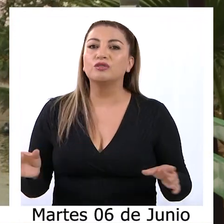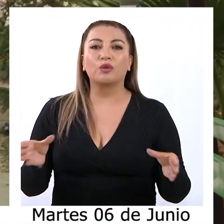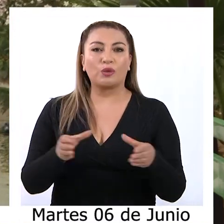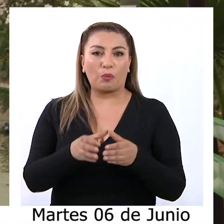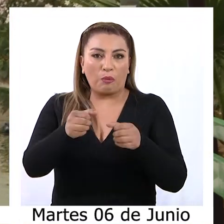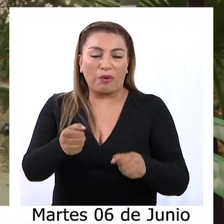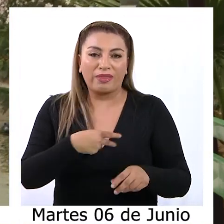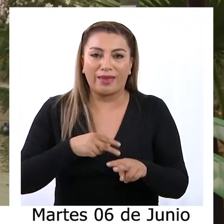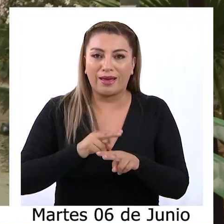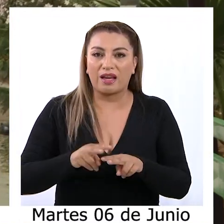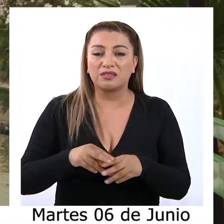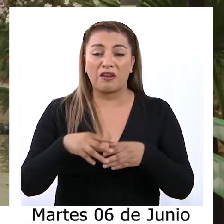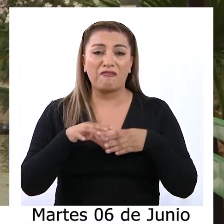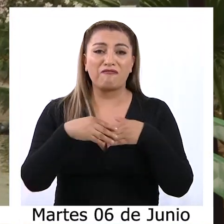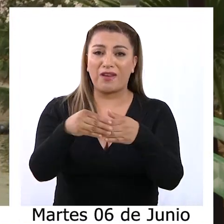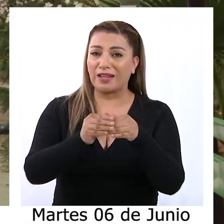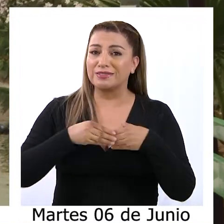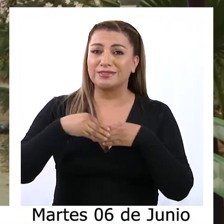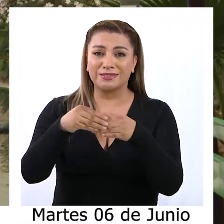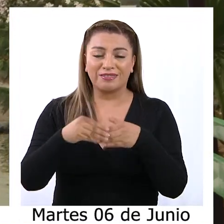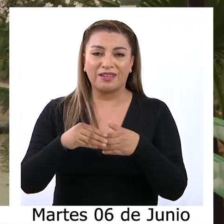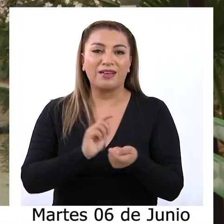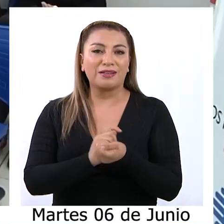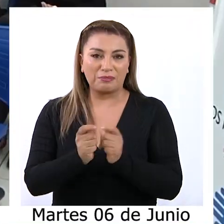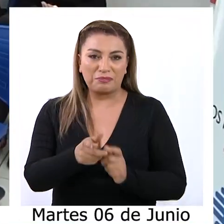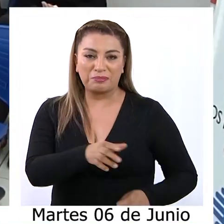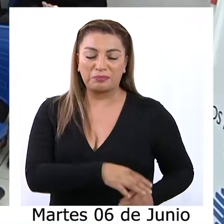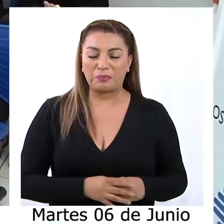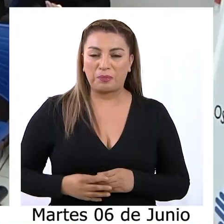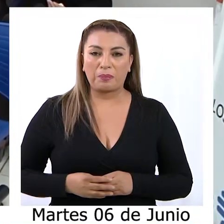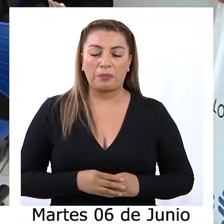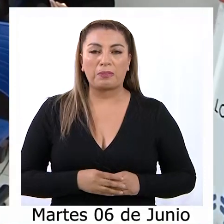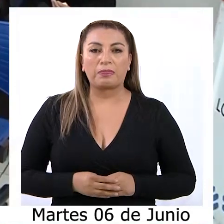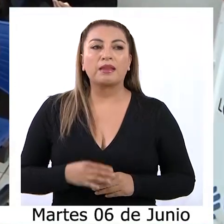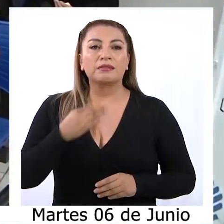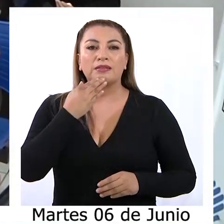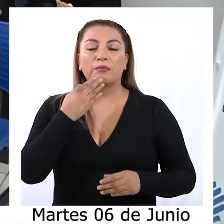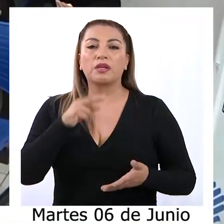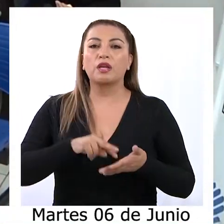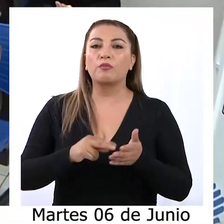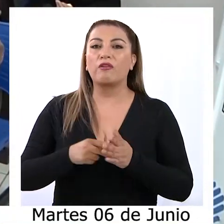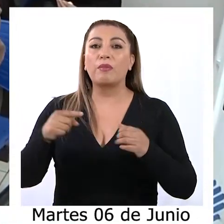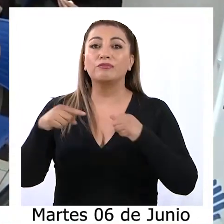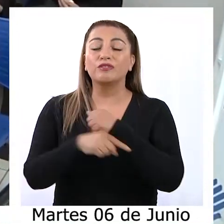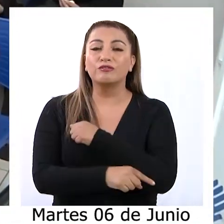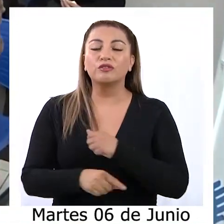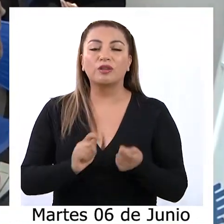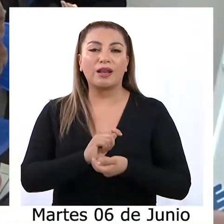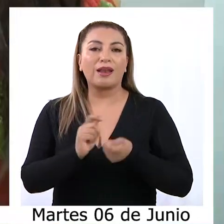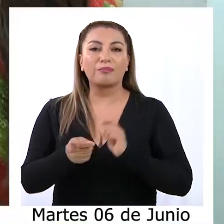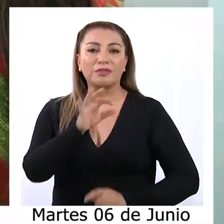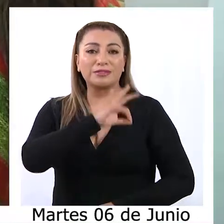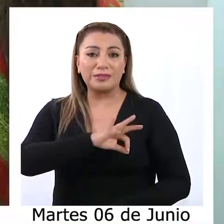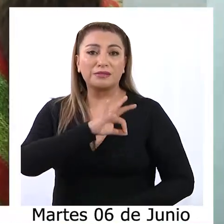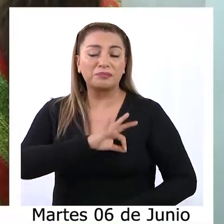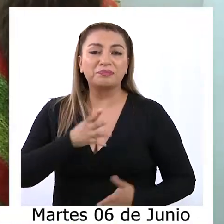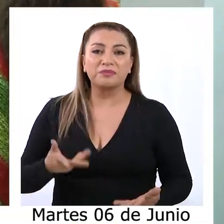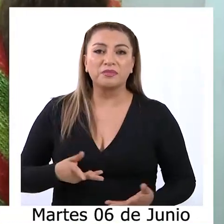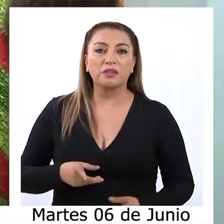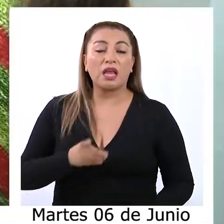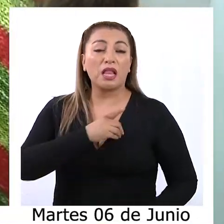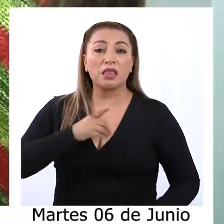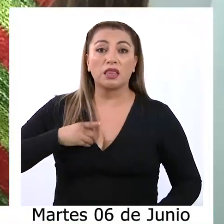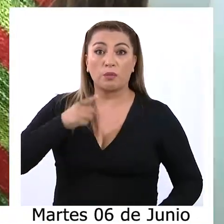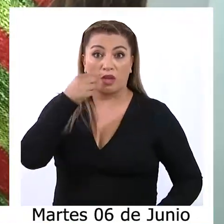pueden generar quizá esa flexibilidad que permita dar esa discusión. En relación al problema de fondo con la reforma de pensiones, el